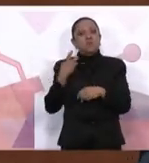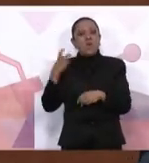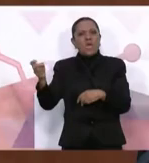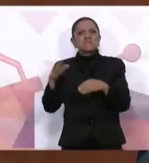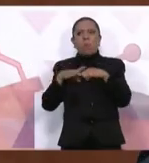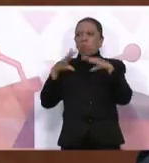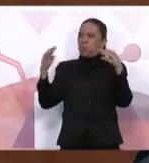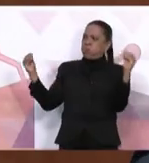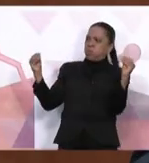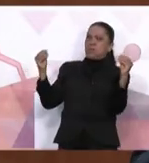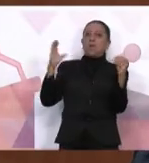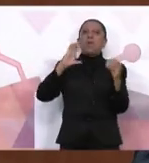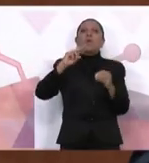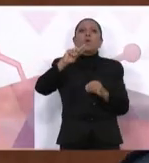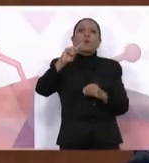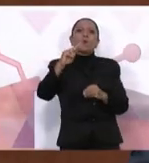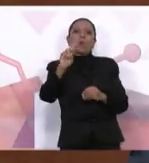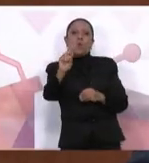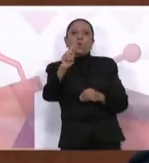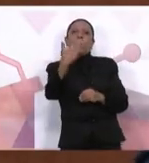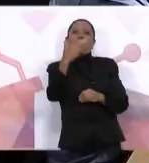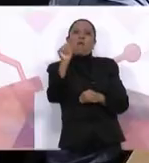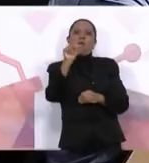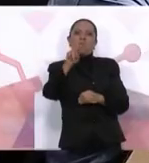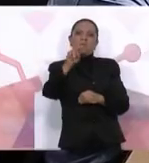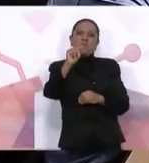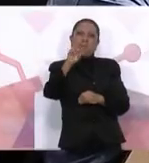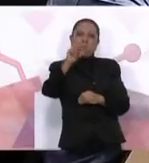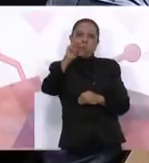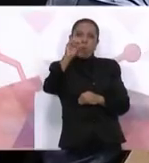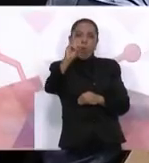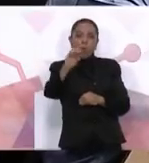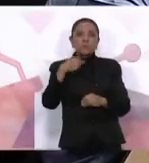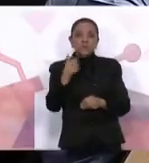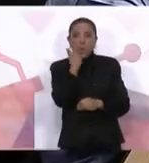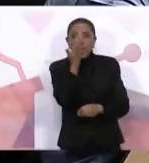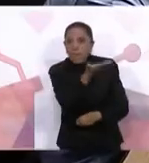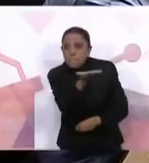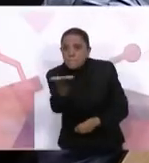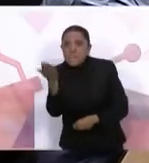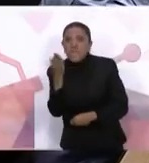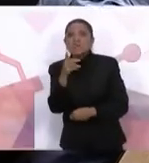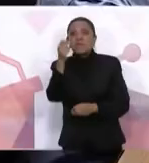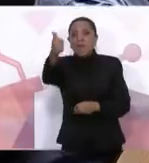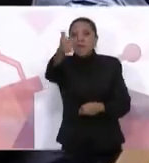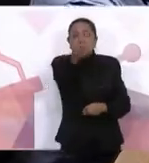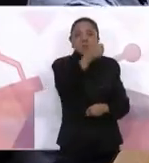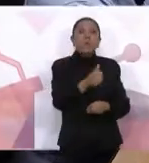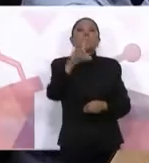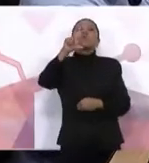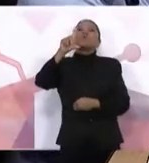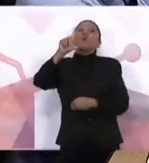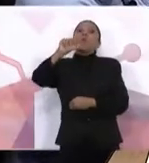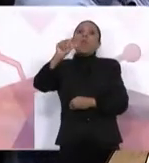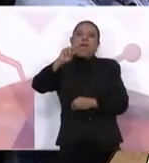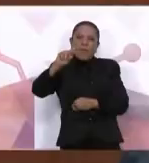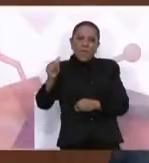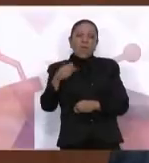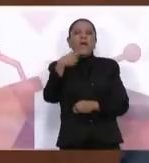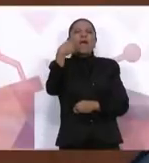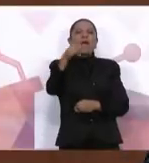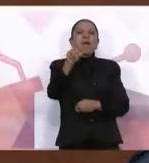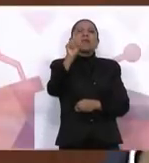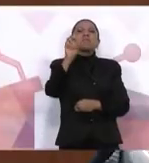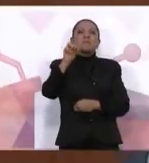le pido a mario rojas le pido a fidel que revisemos que practiquemos que busquemos soluciones que quitemos diferencias